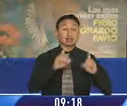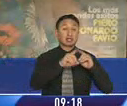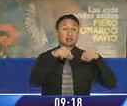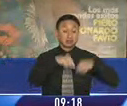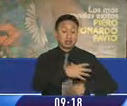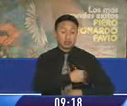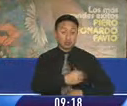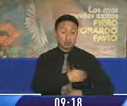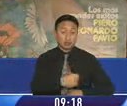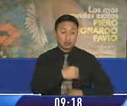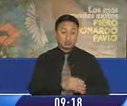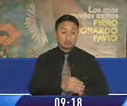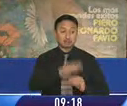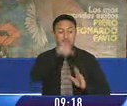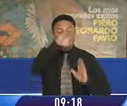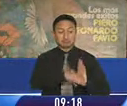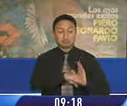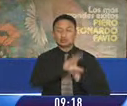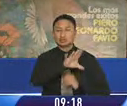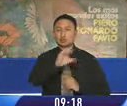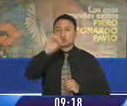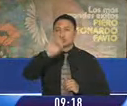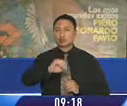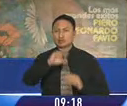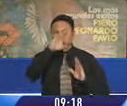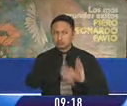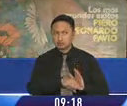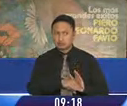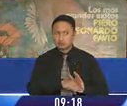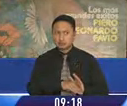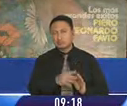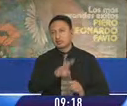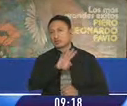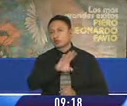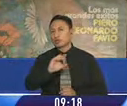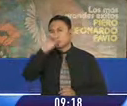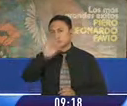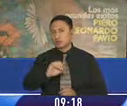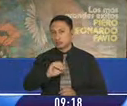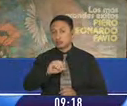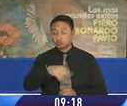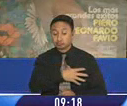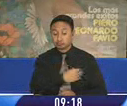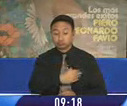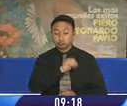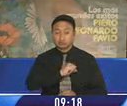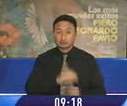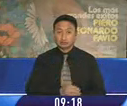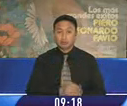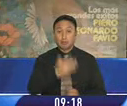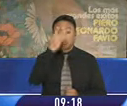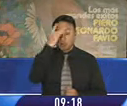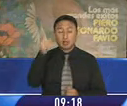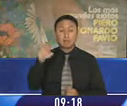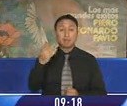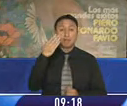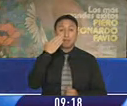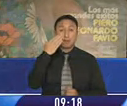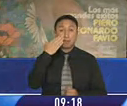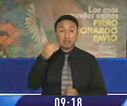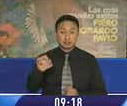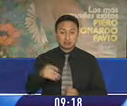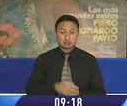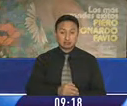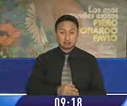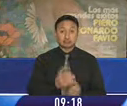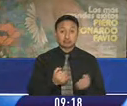descienden a menos del 50%. Estamos más o menos en el 40% porque las madres no tienen